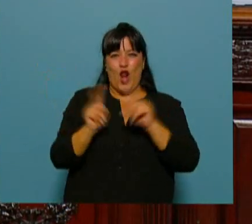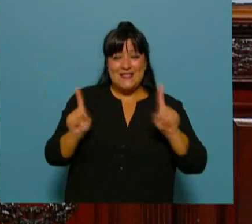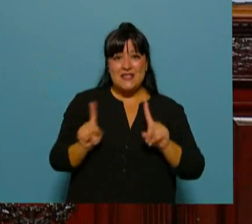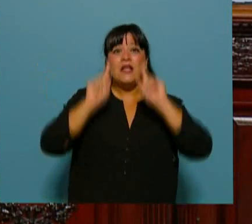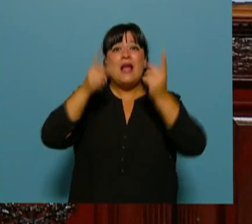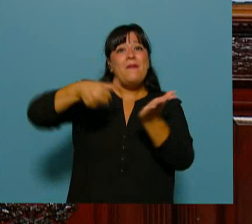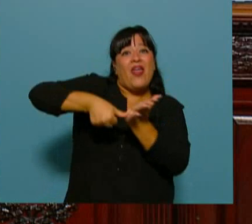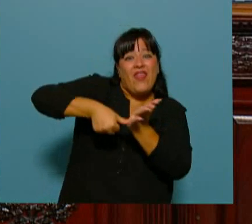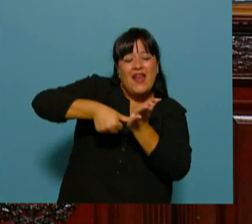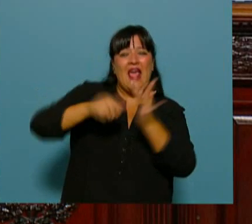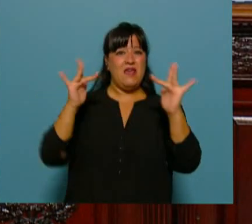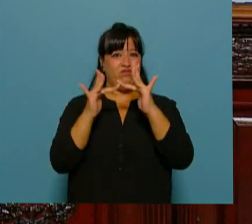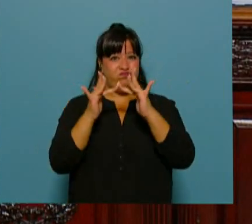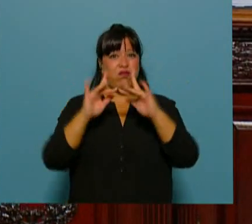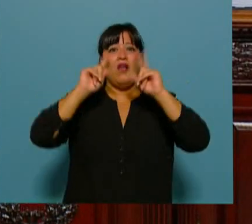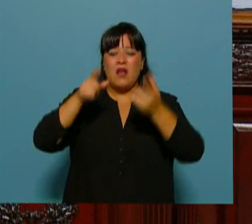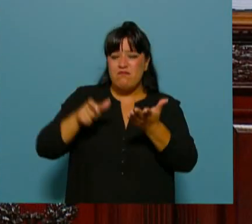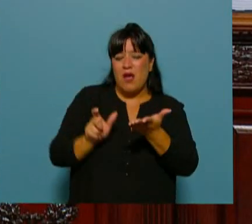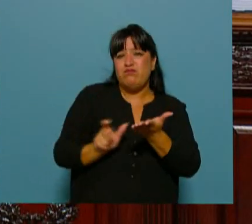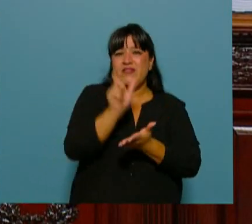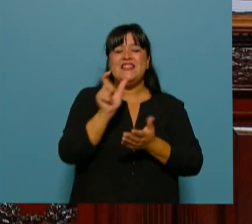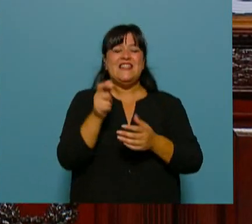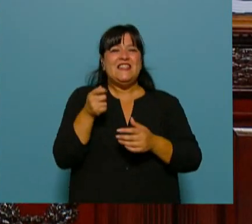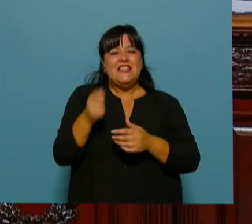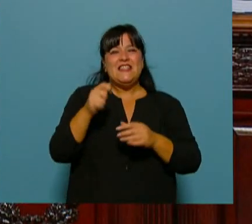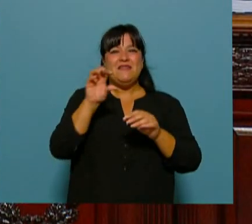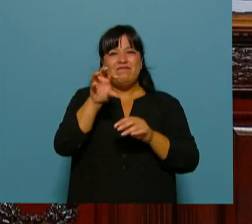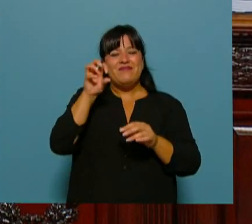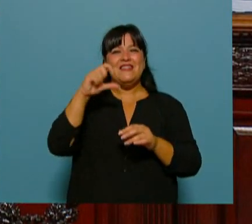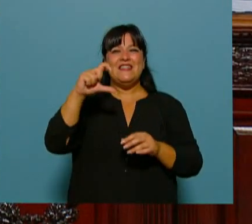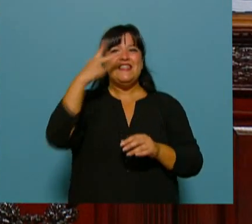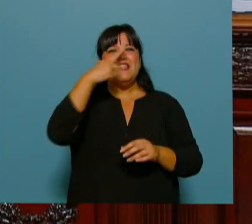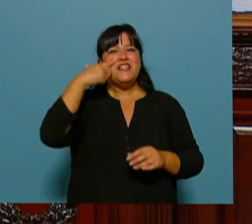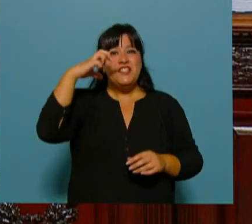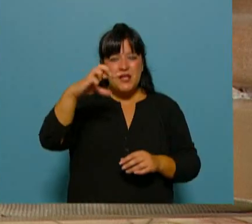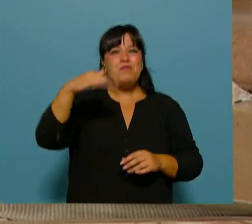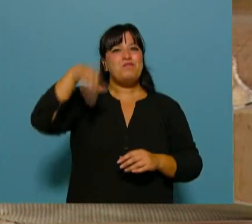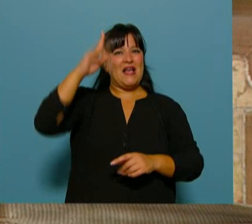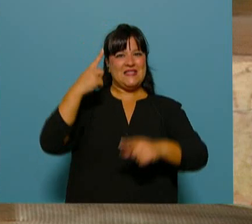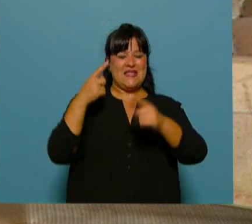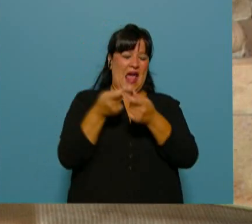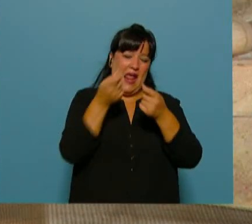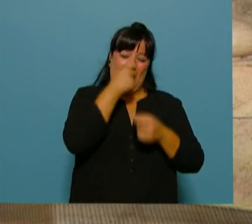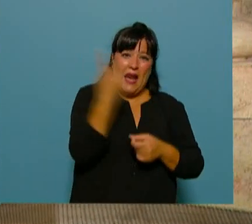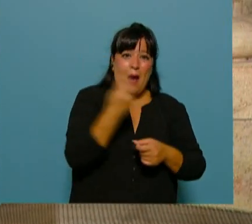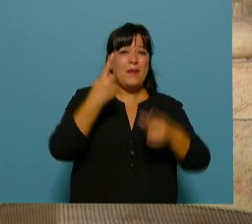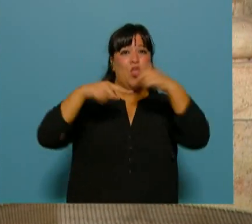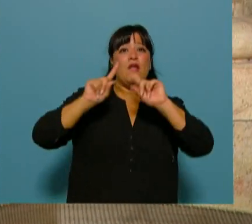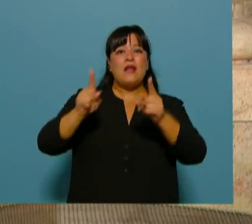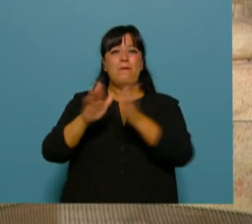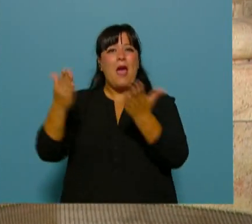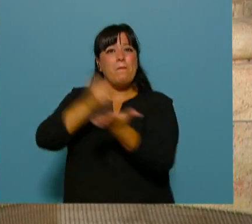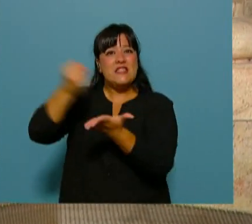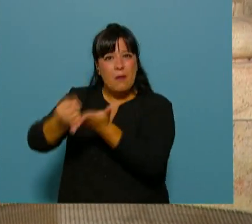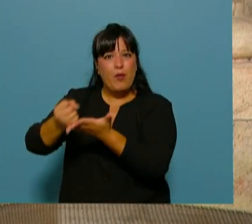electrónico a través de un nuevo documento tarjeta con chip, favoreciendo su tramitación, al igual que el pasaporte, en forma